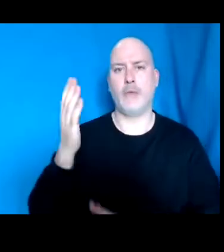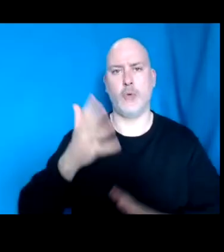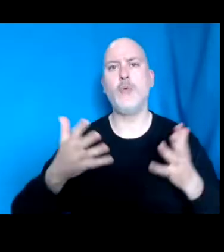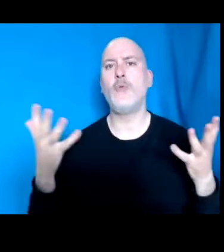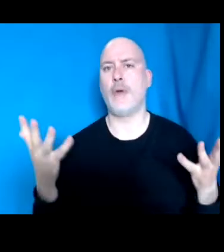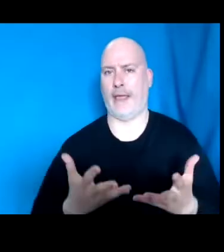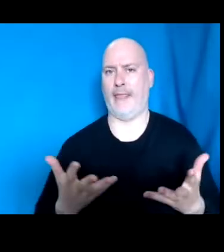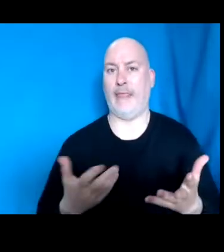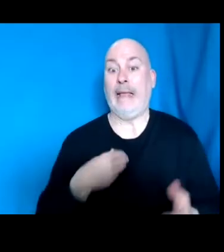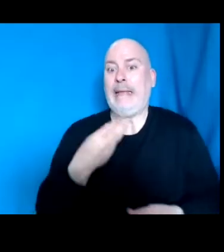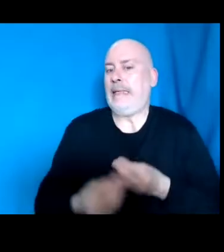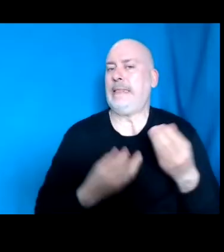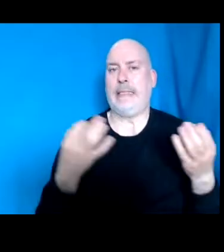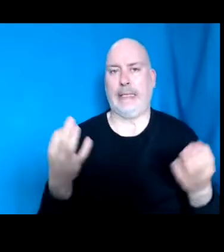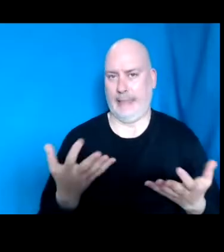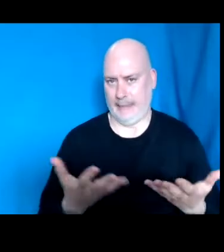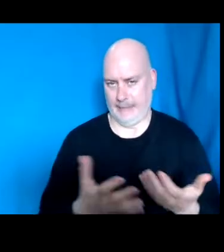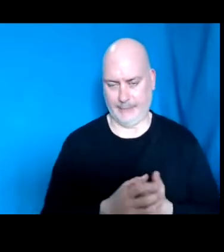ese momento.